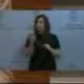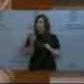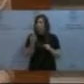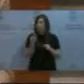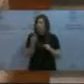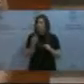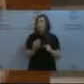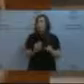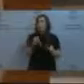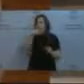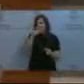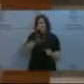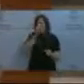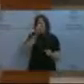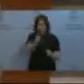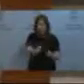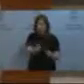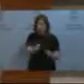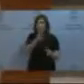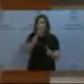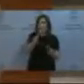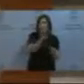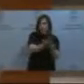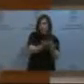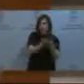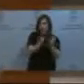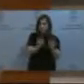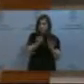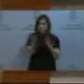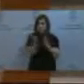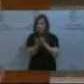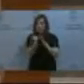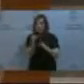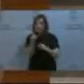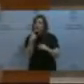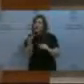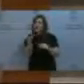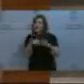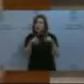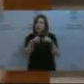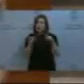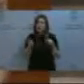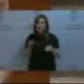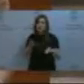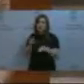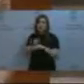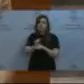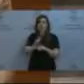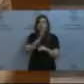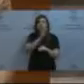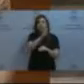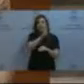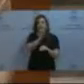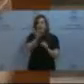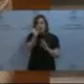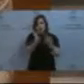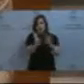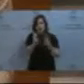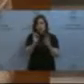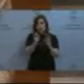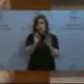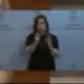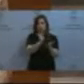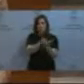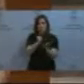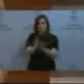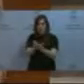del demandante de forma parcial y se determina que el Principado tiene que asumir el incremento del 30% de las prestaciones que tiene